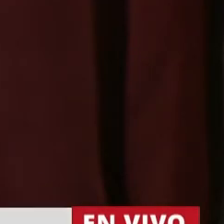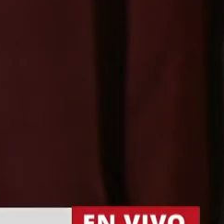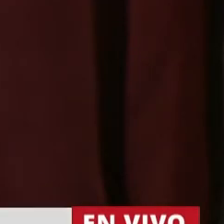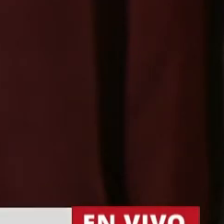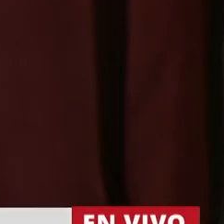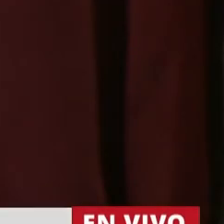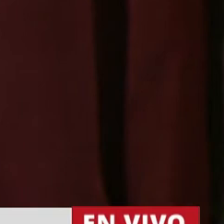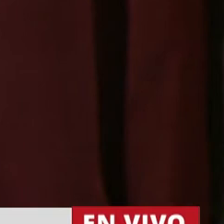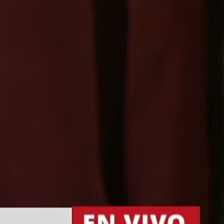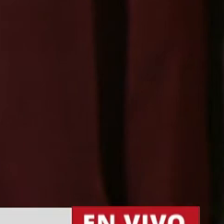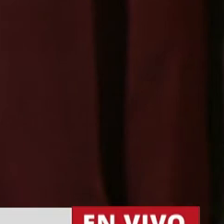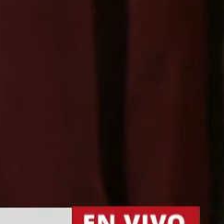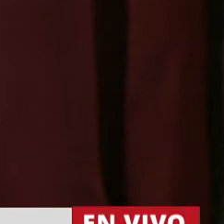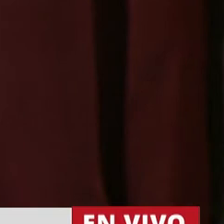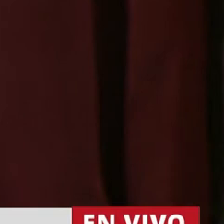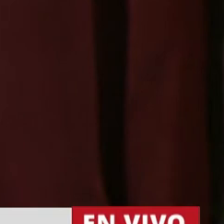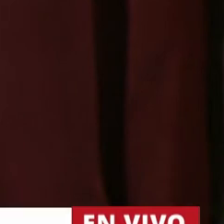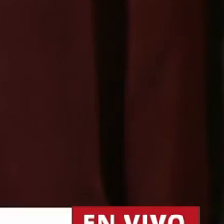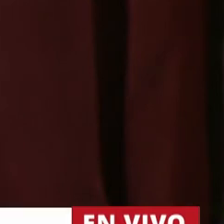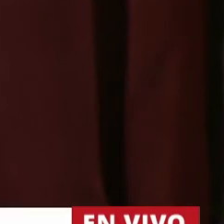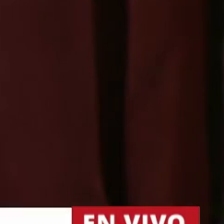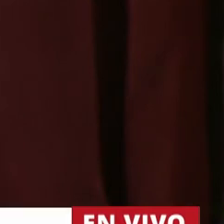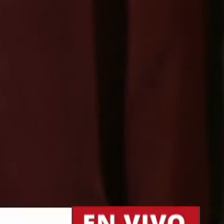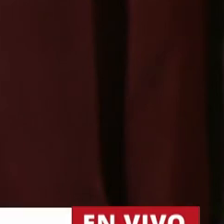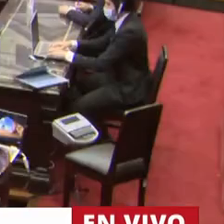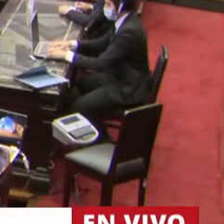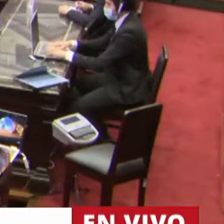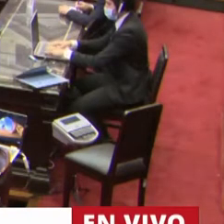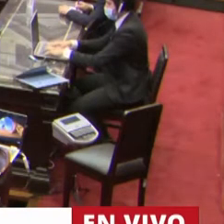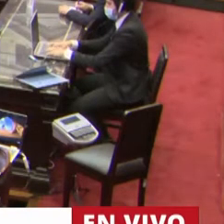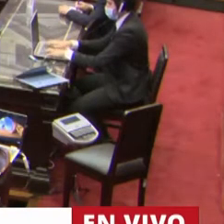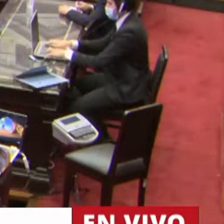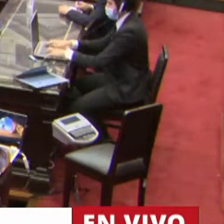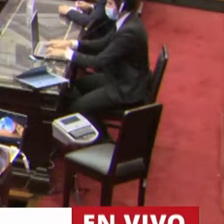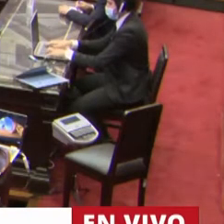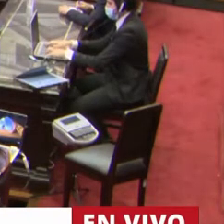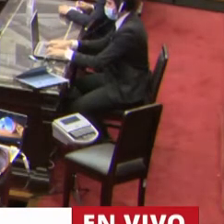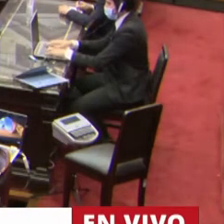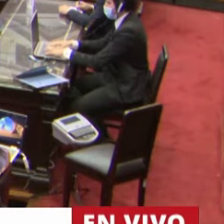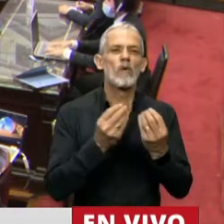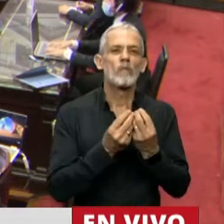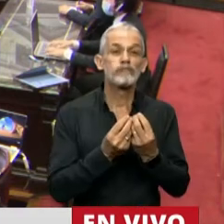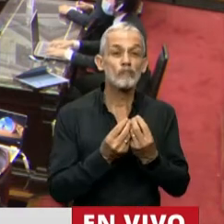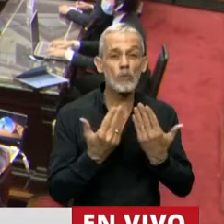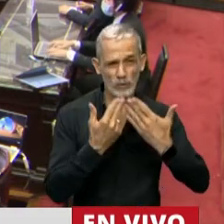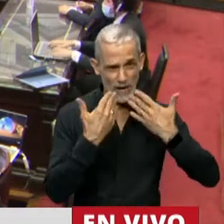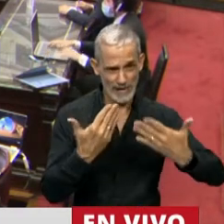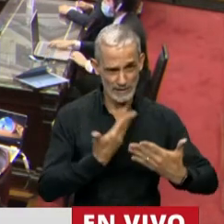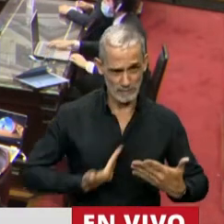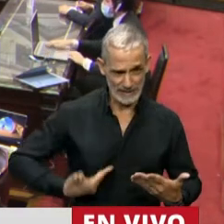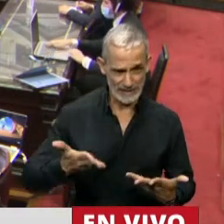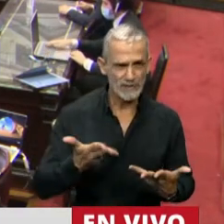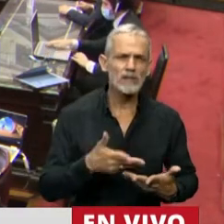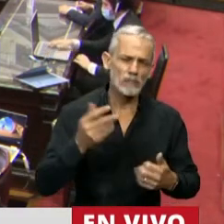Brenda Liz Austin. Muchas gracias, presidente. Bueno, bastante se ha dicho